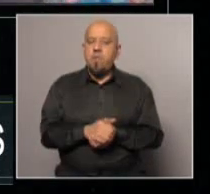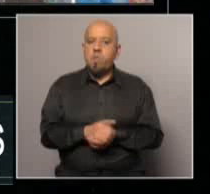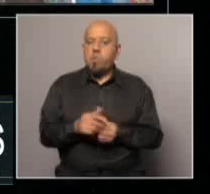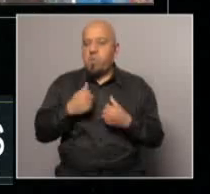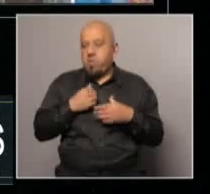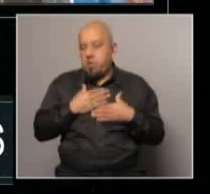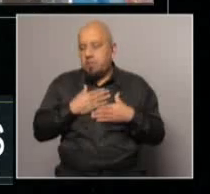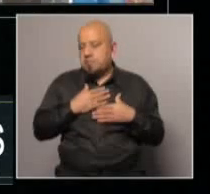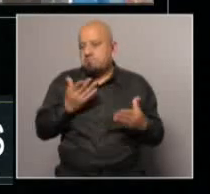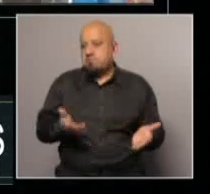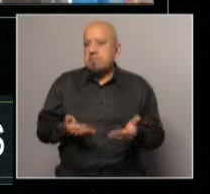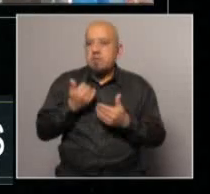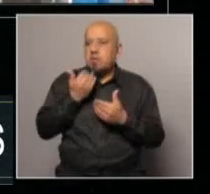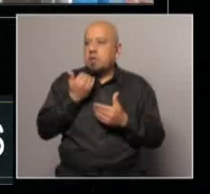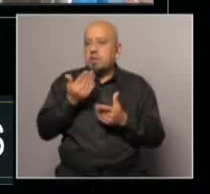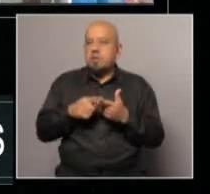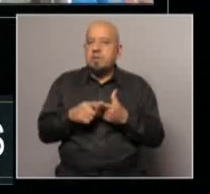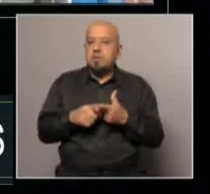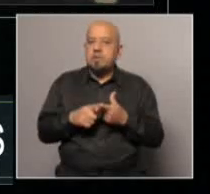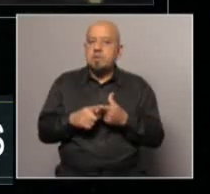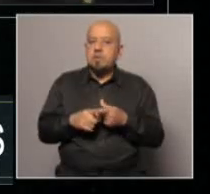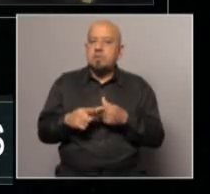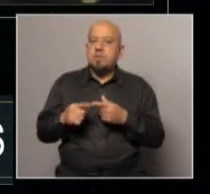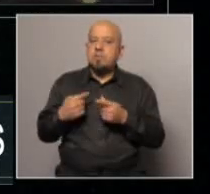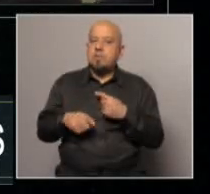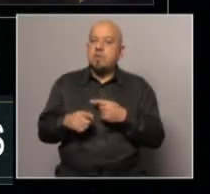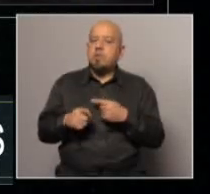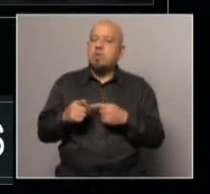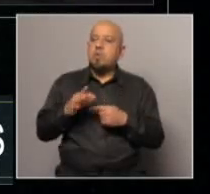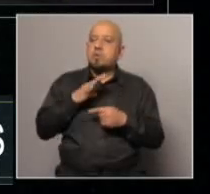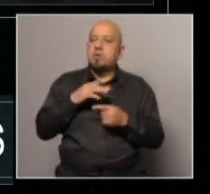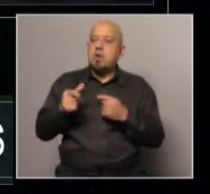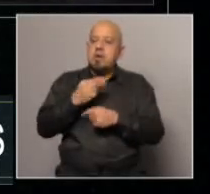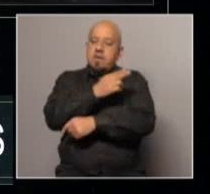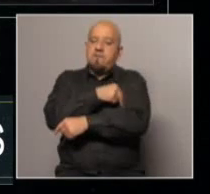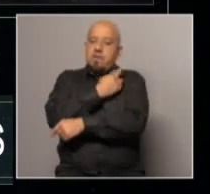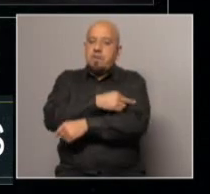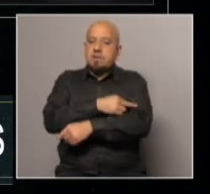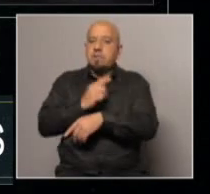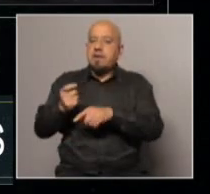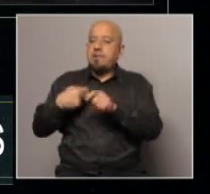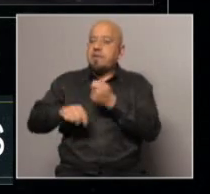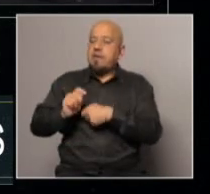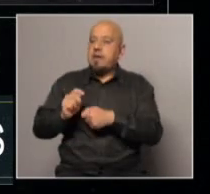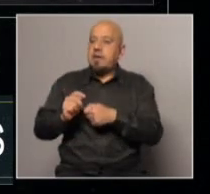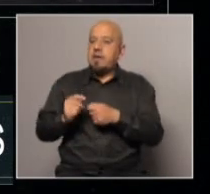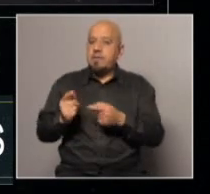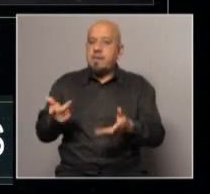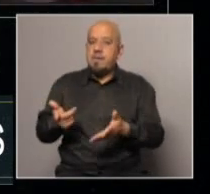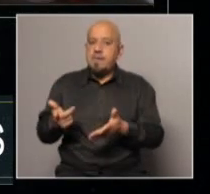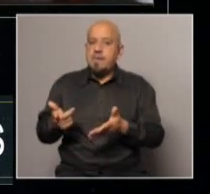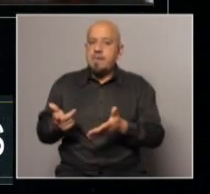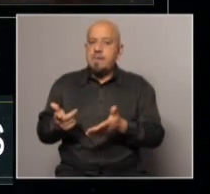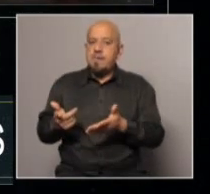no tengo la menor idea cómo es, pero habiendo una oferta de farmacias para poder vender y no teniendo